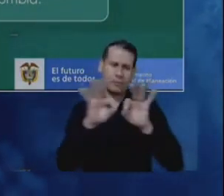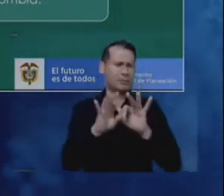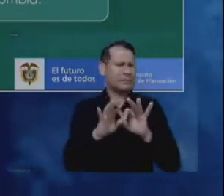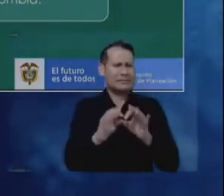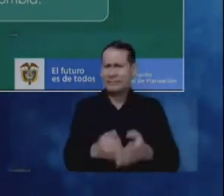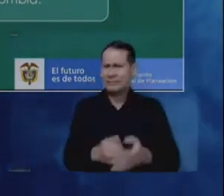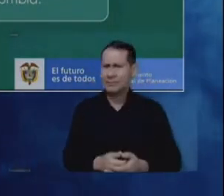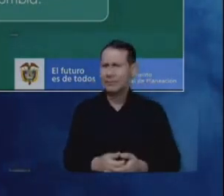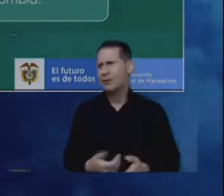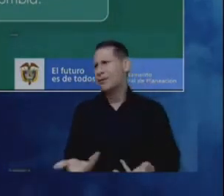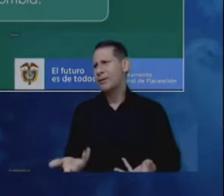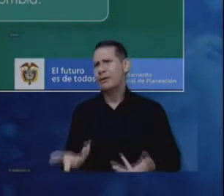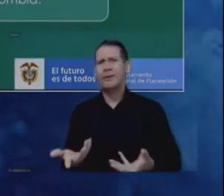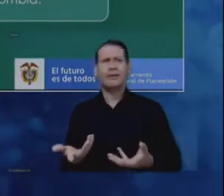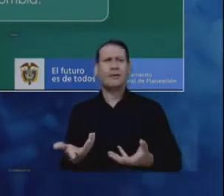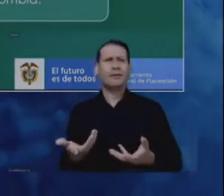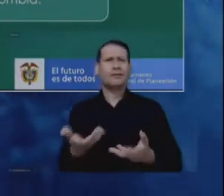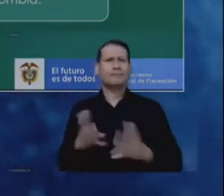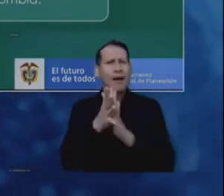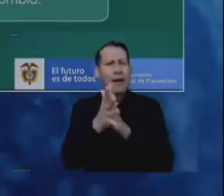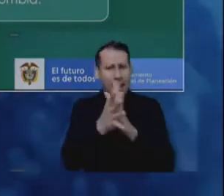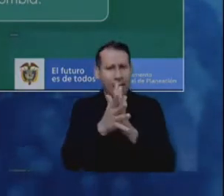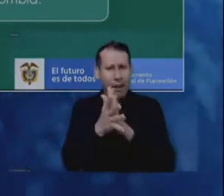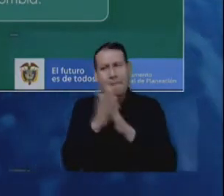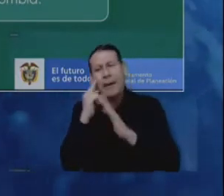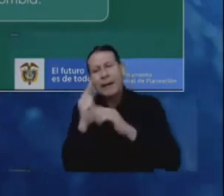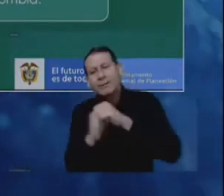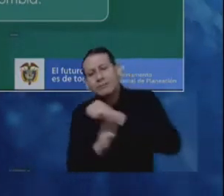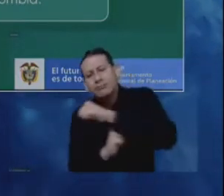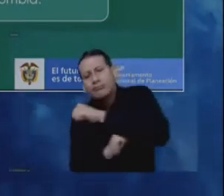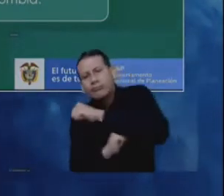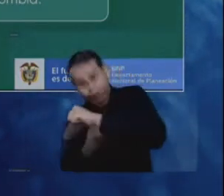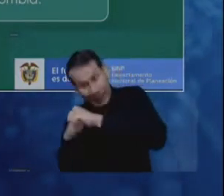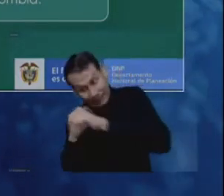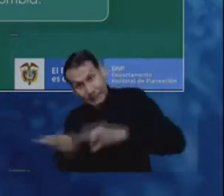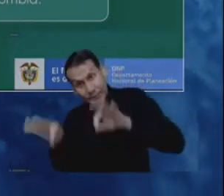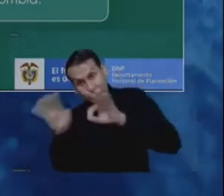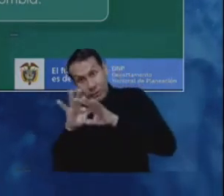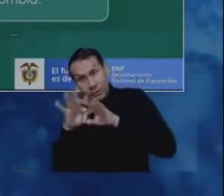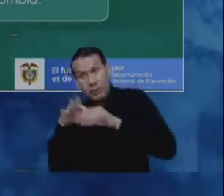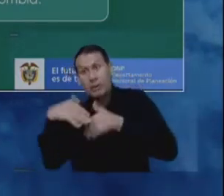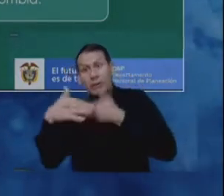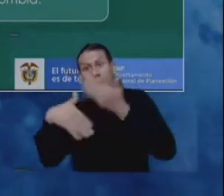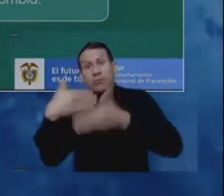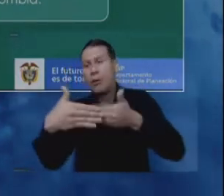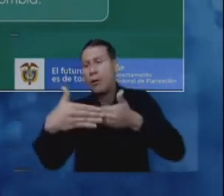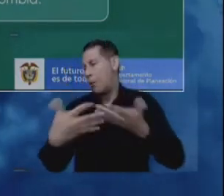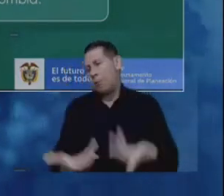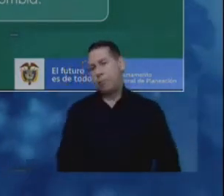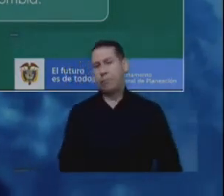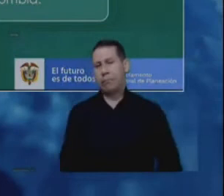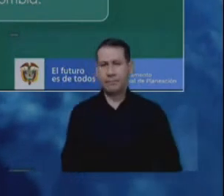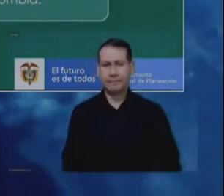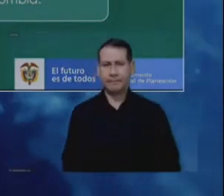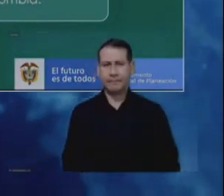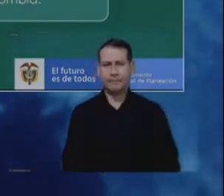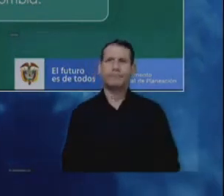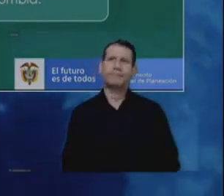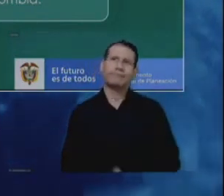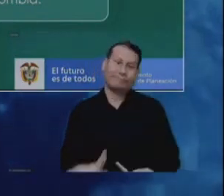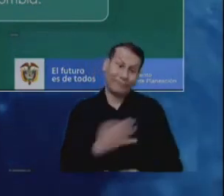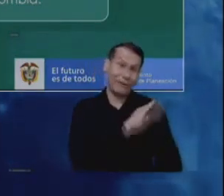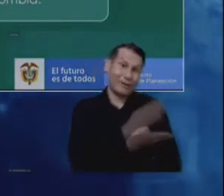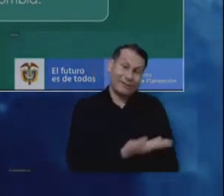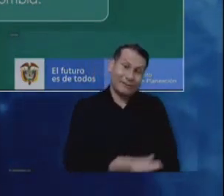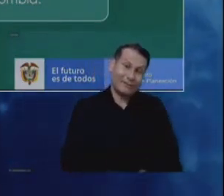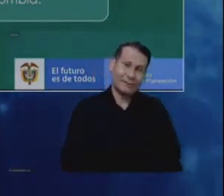esas bases, pues de ahí en adelante el ecosistema y todo lo que les he venido mostrando, básicamente, pues digamos, no va a tener como esa fortaleza. Entonces, es así que